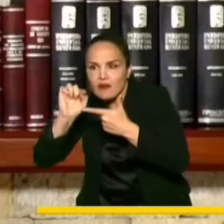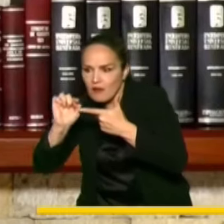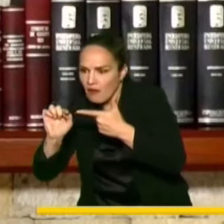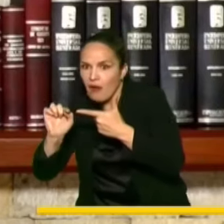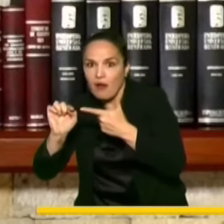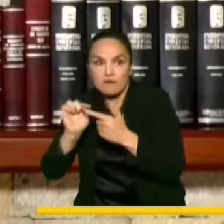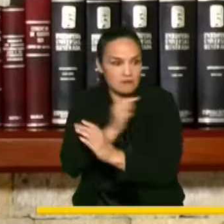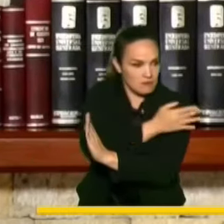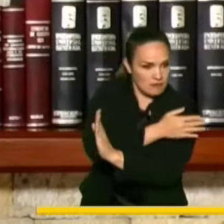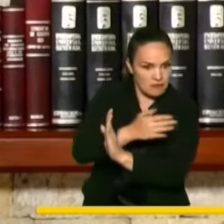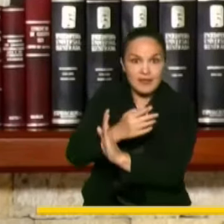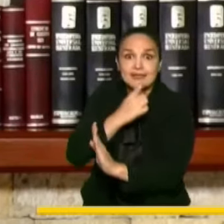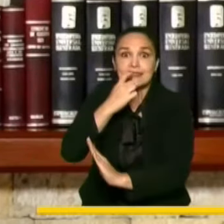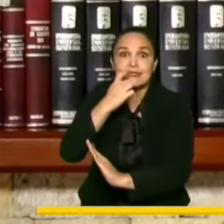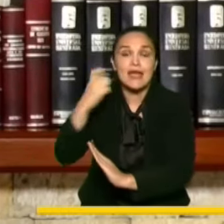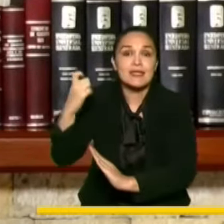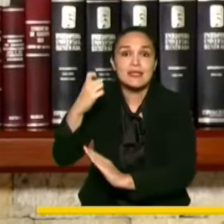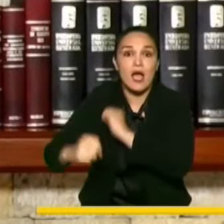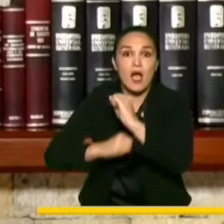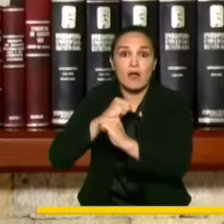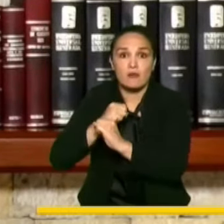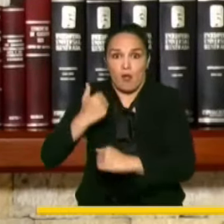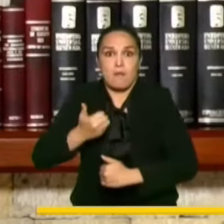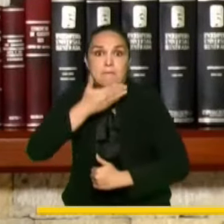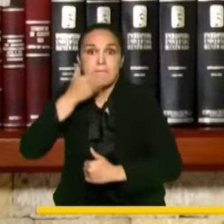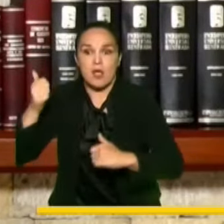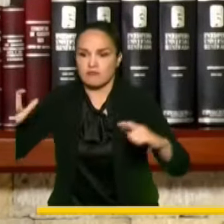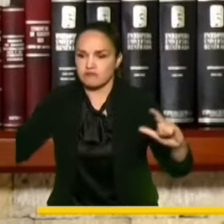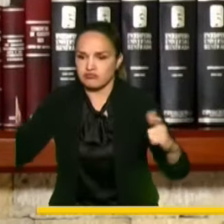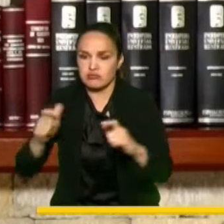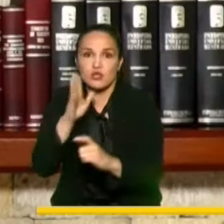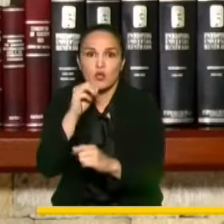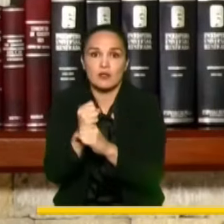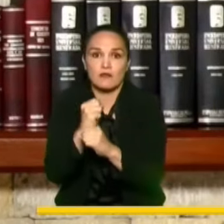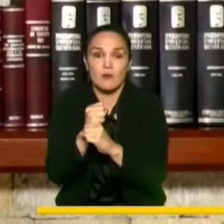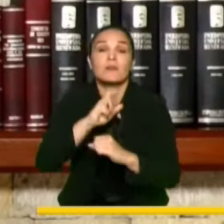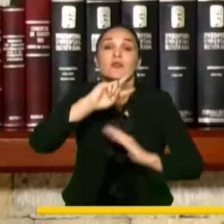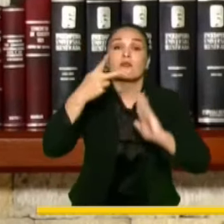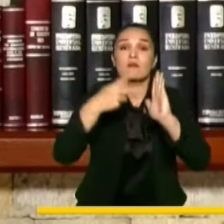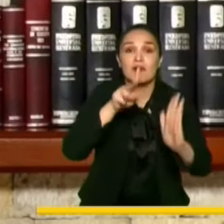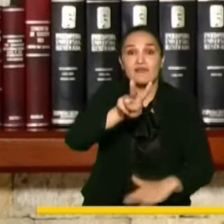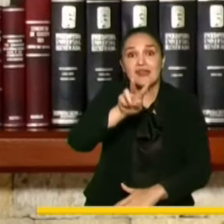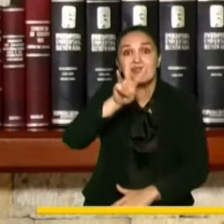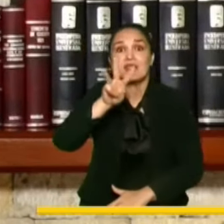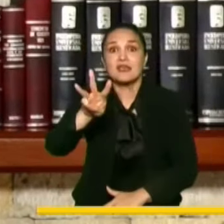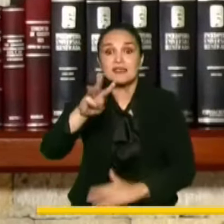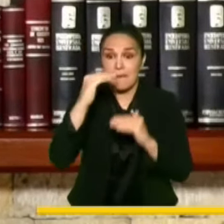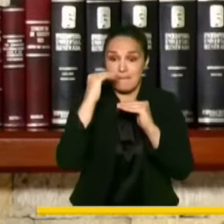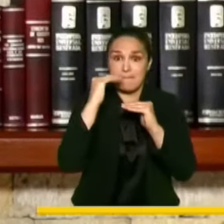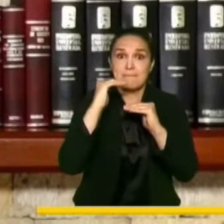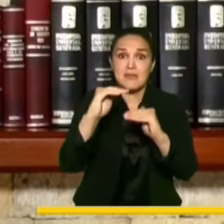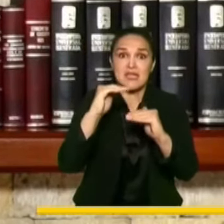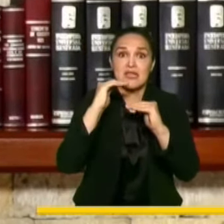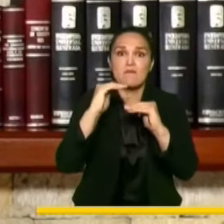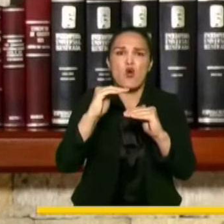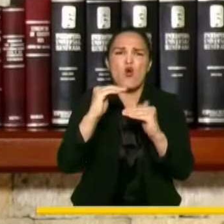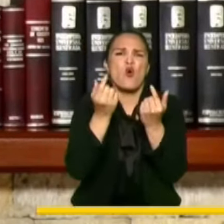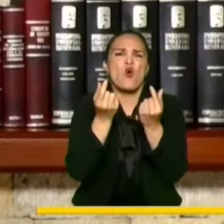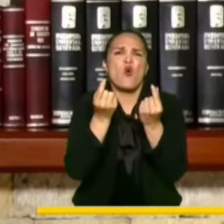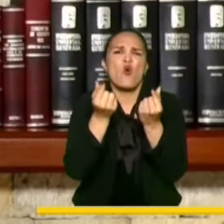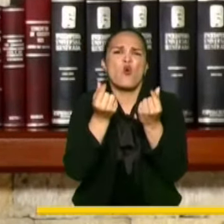llevamos recorrido. En el año 2023 logramos un incremento del salario mínimo nominal de más